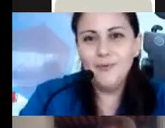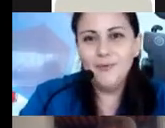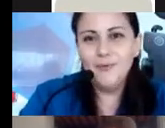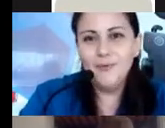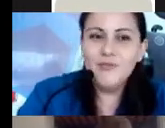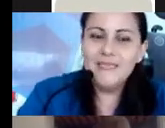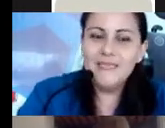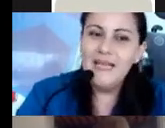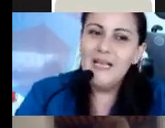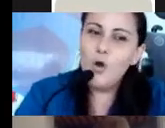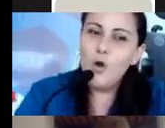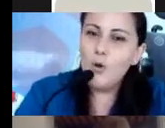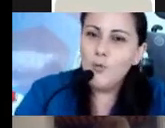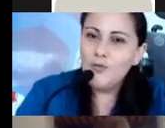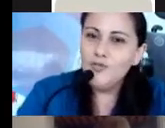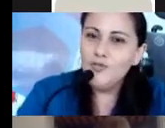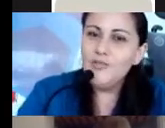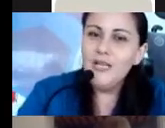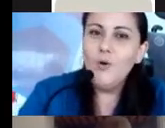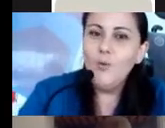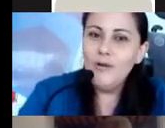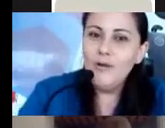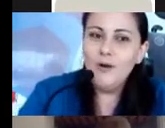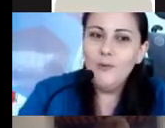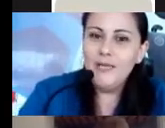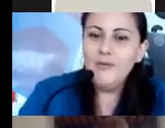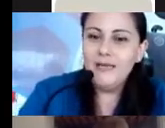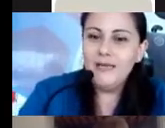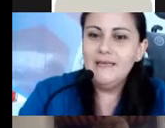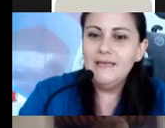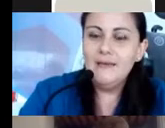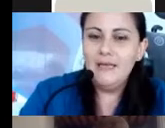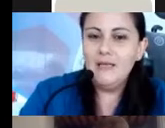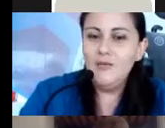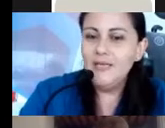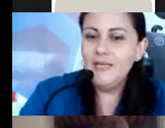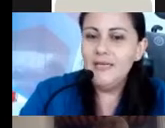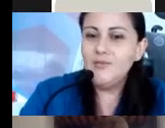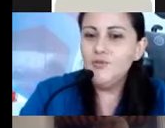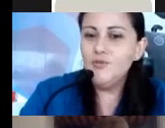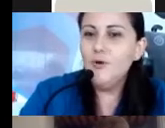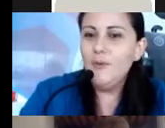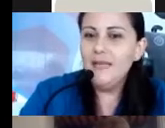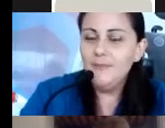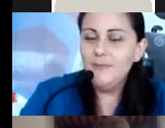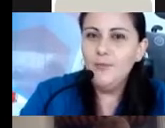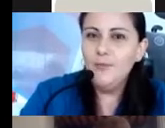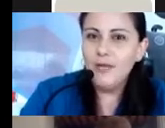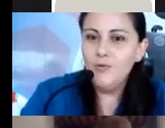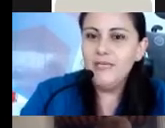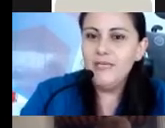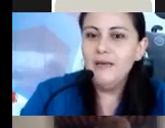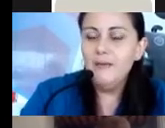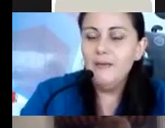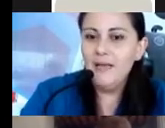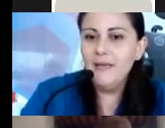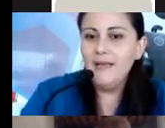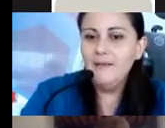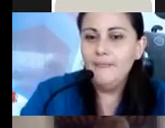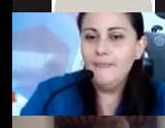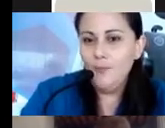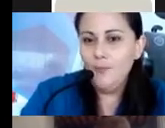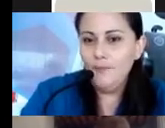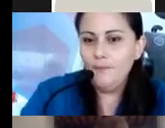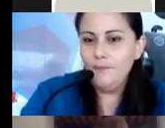tampoco. Entonces, cuando yo tengo una oblicuidad y una inclinación, yo puedo valerme de una cuña